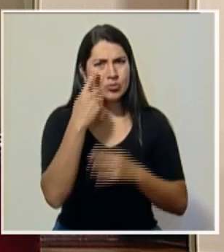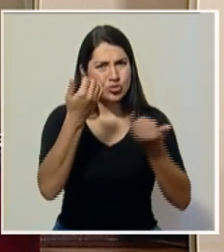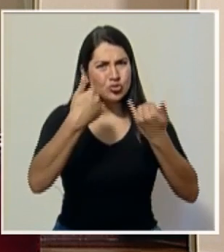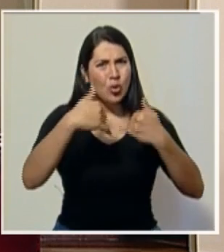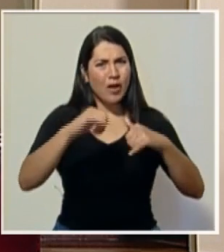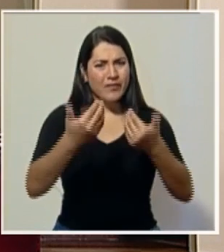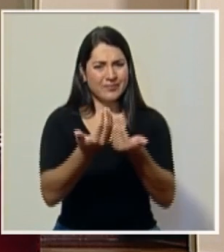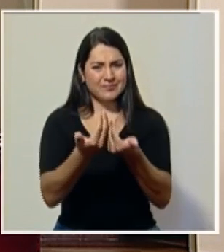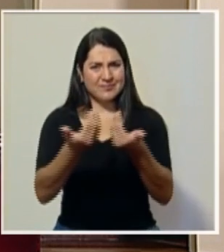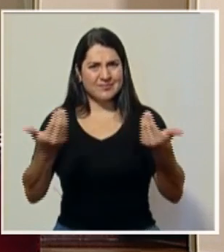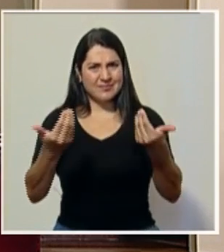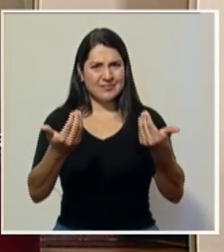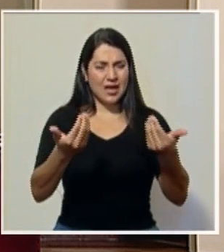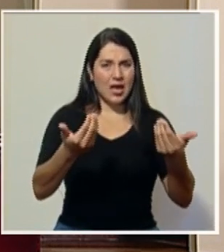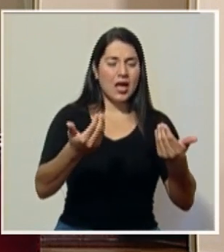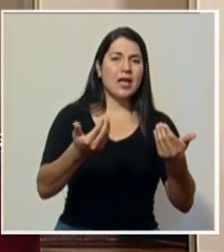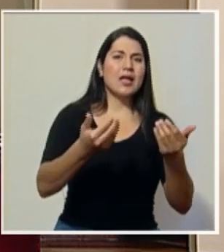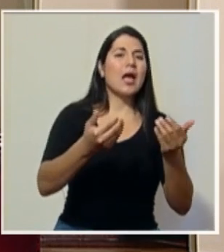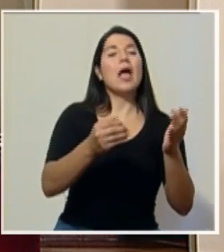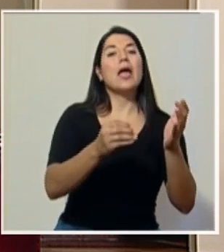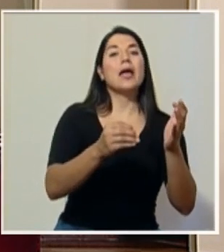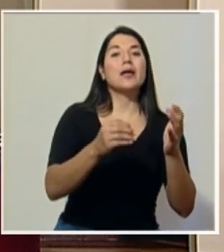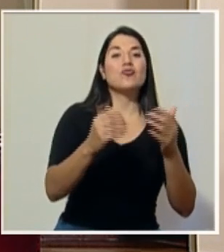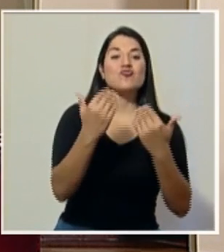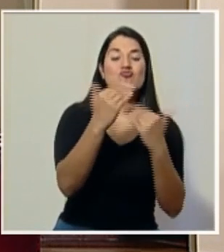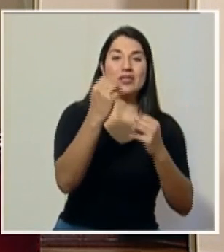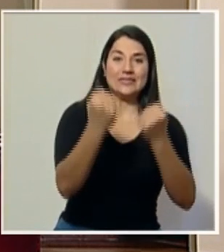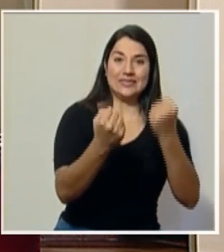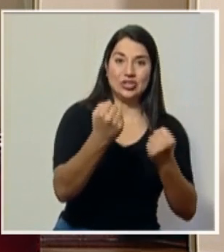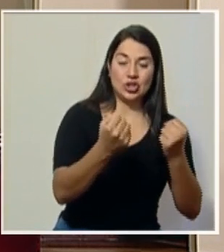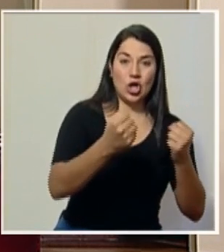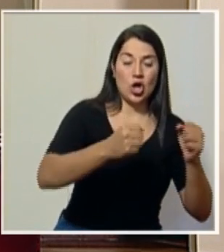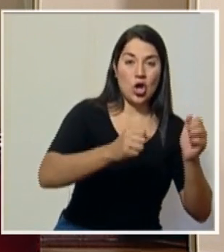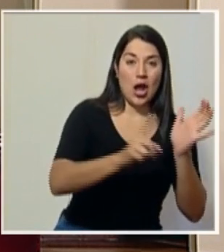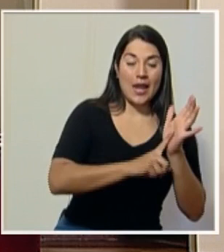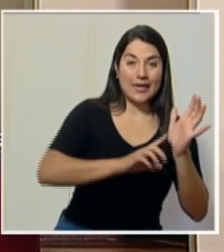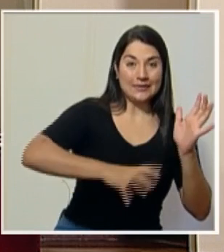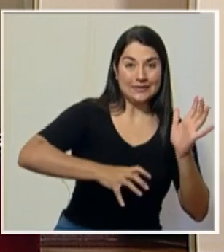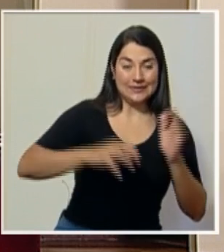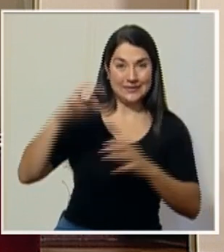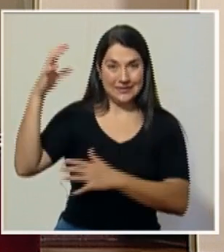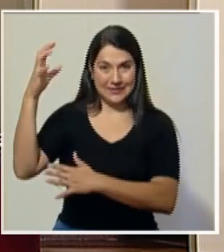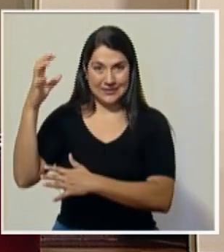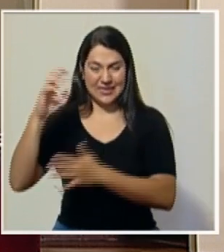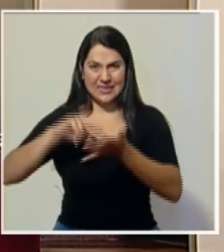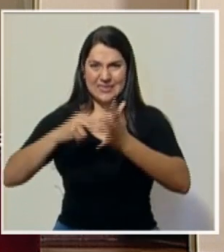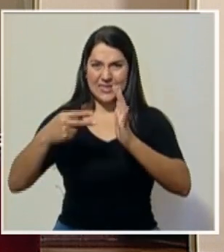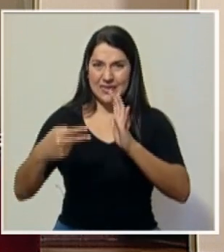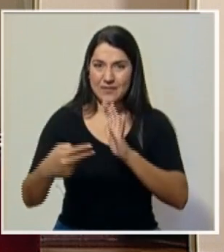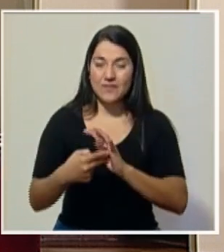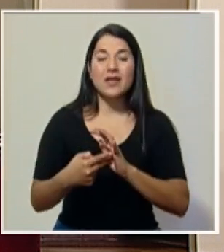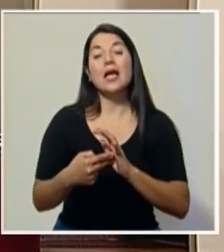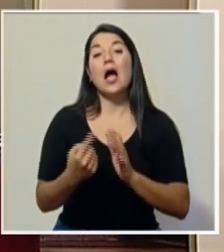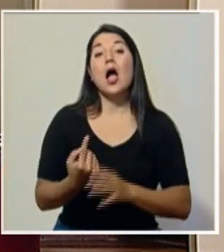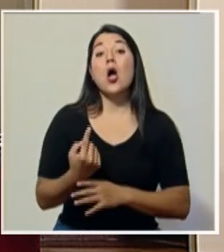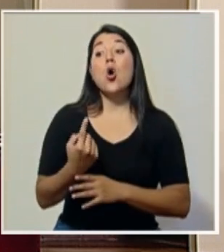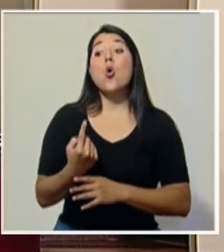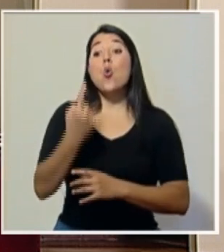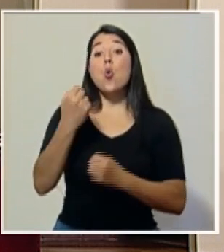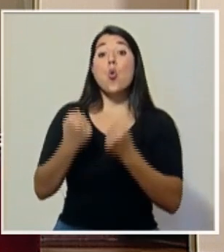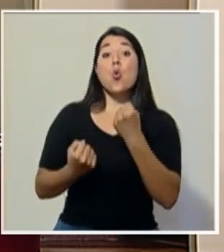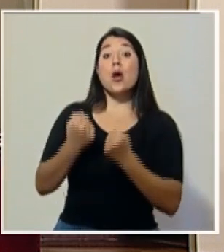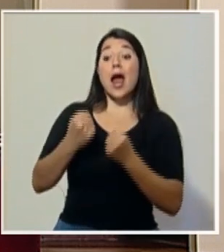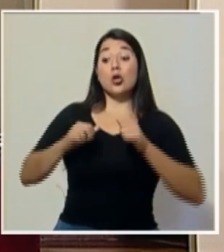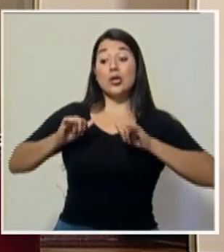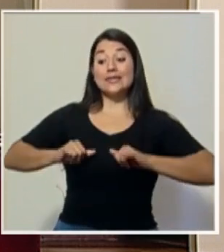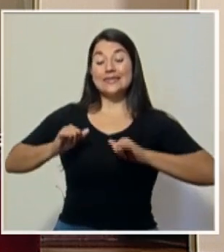entre amarillos y naranjas, es decir, un vehículo que transita en amarillo no podrá circular en una zona